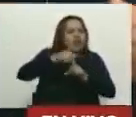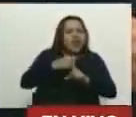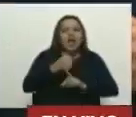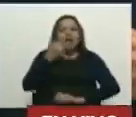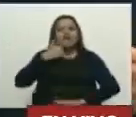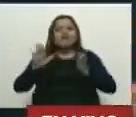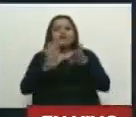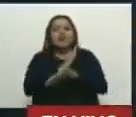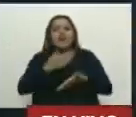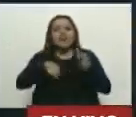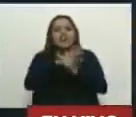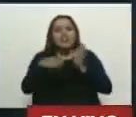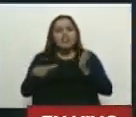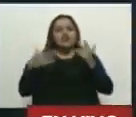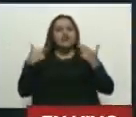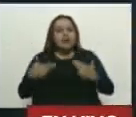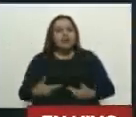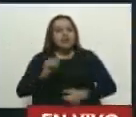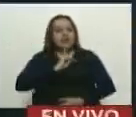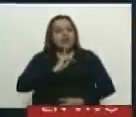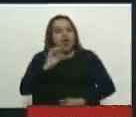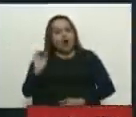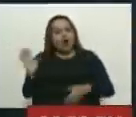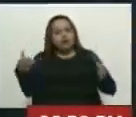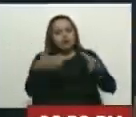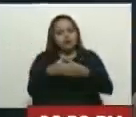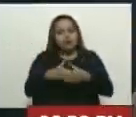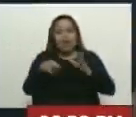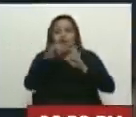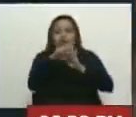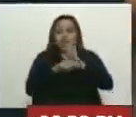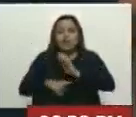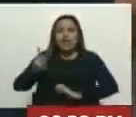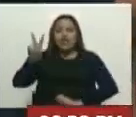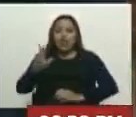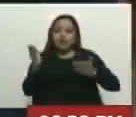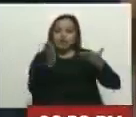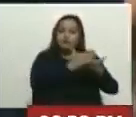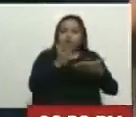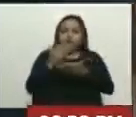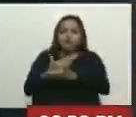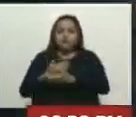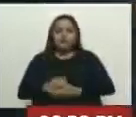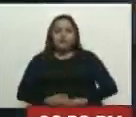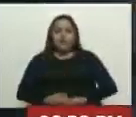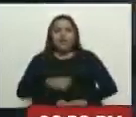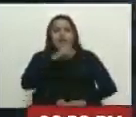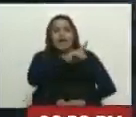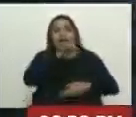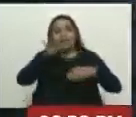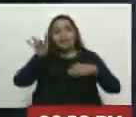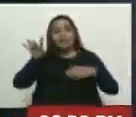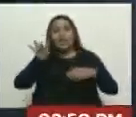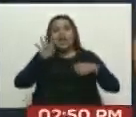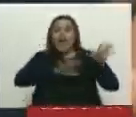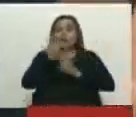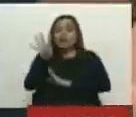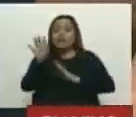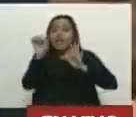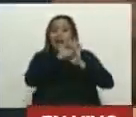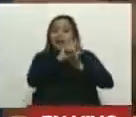colectivos en su condición. Esta norma está conformada por dos capítulos, 14 artículos y una disposición final